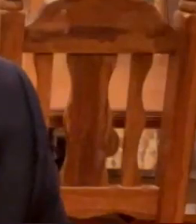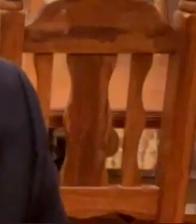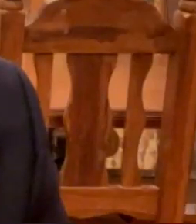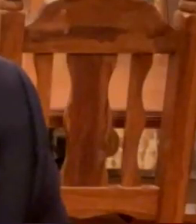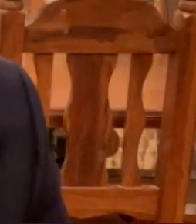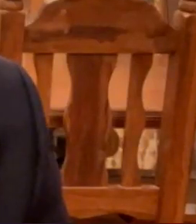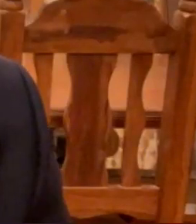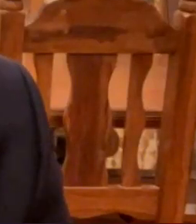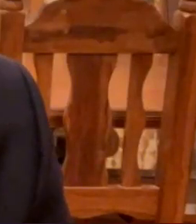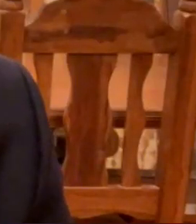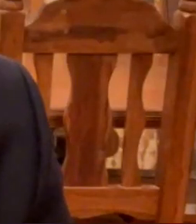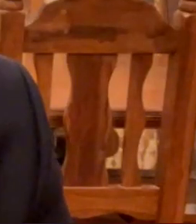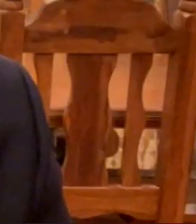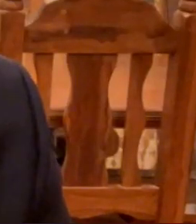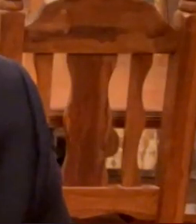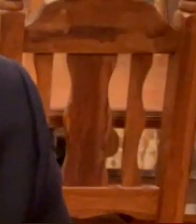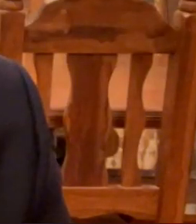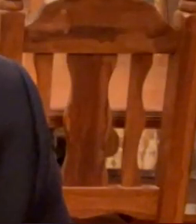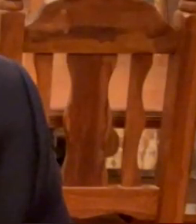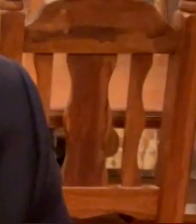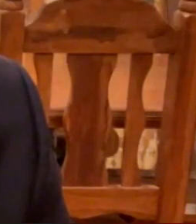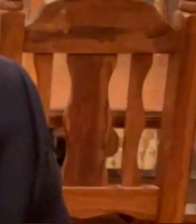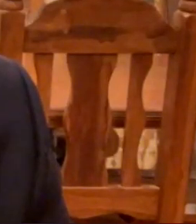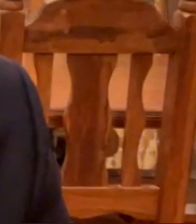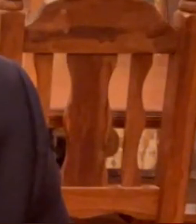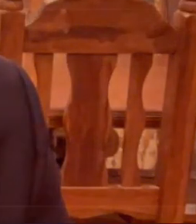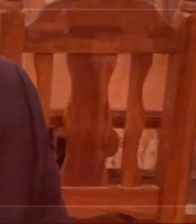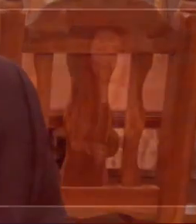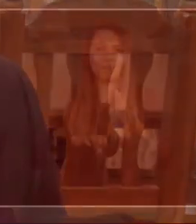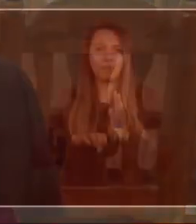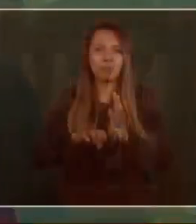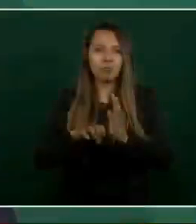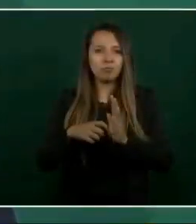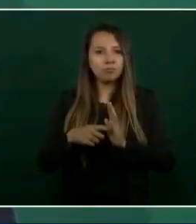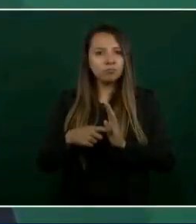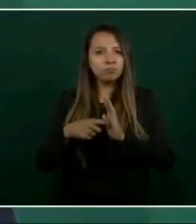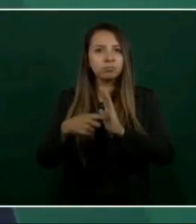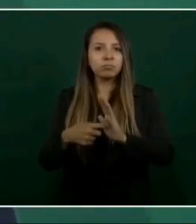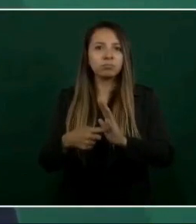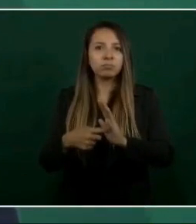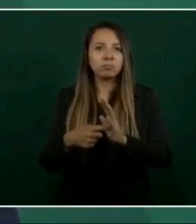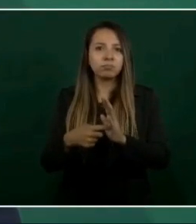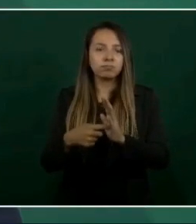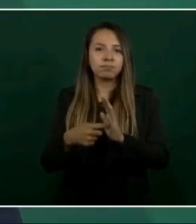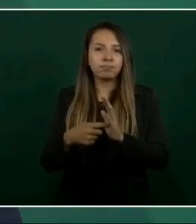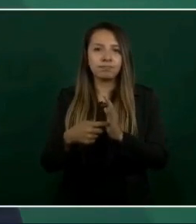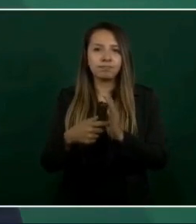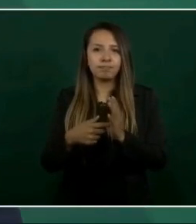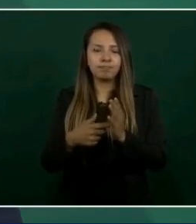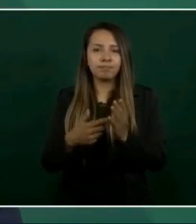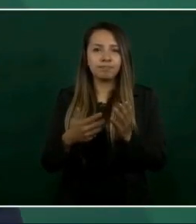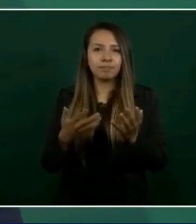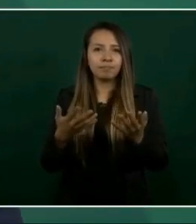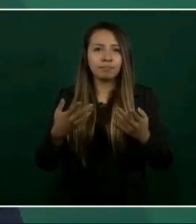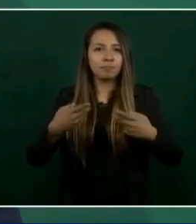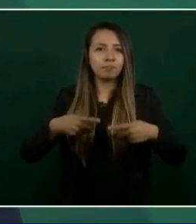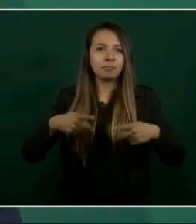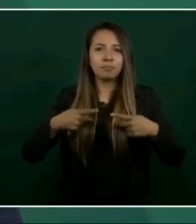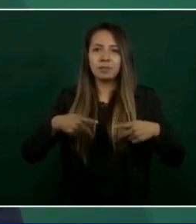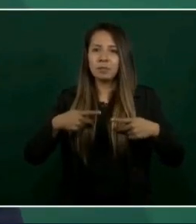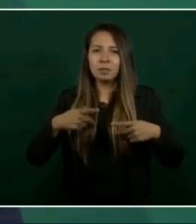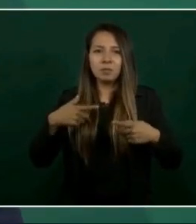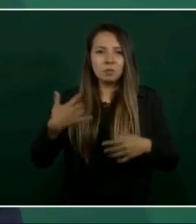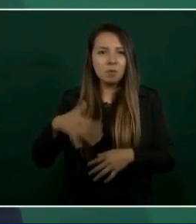preguntan sobre lo del senador bonilla en contra de la gobernadora y el presidente andrés manuel lópez obrador